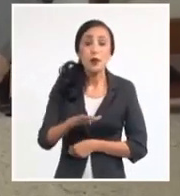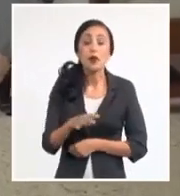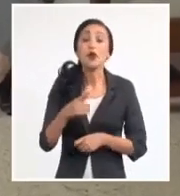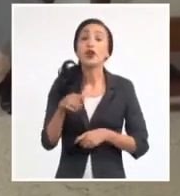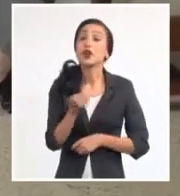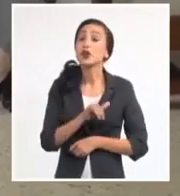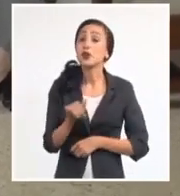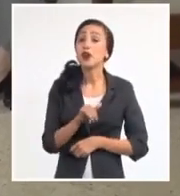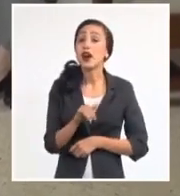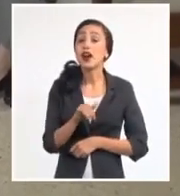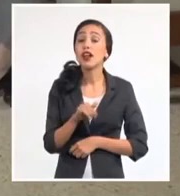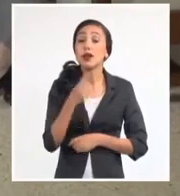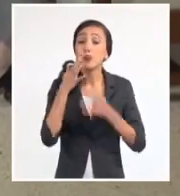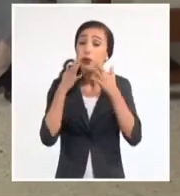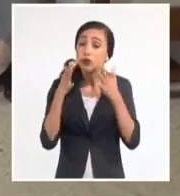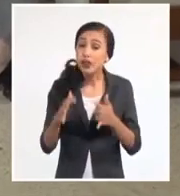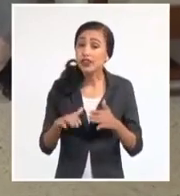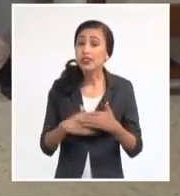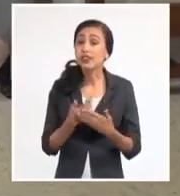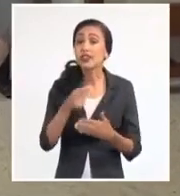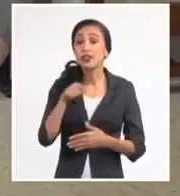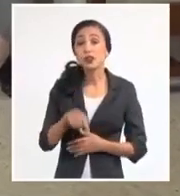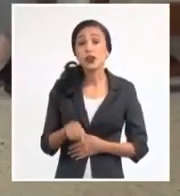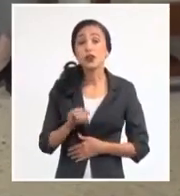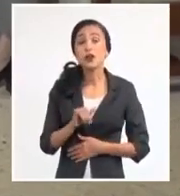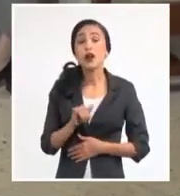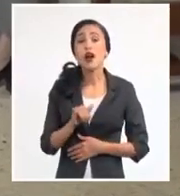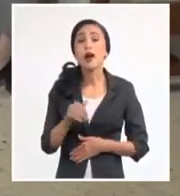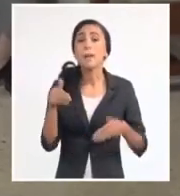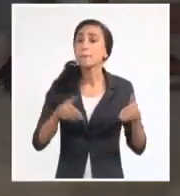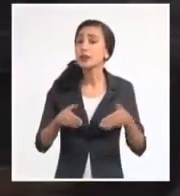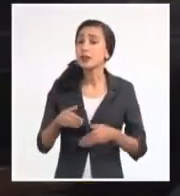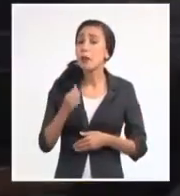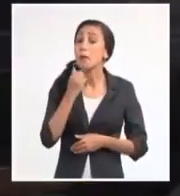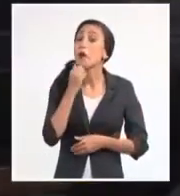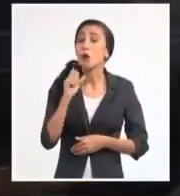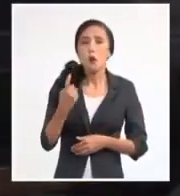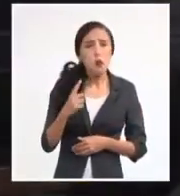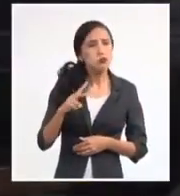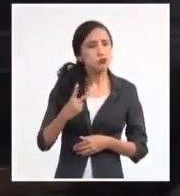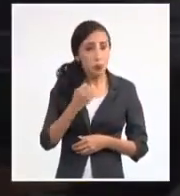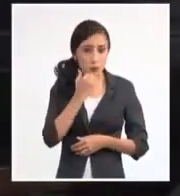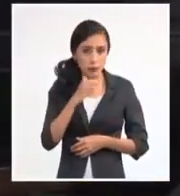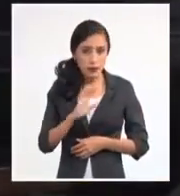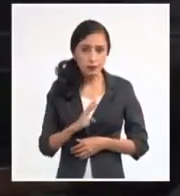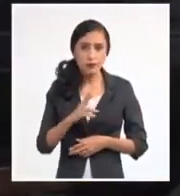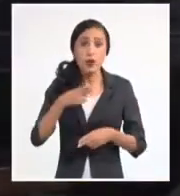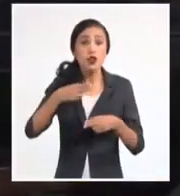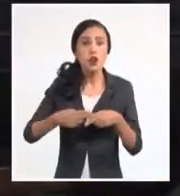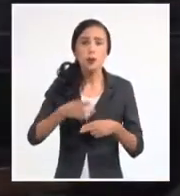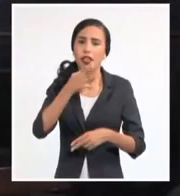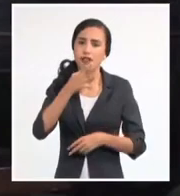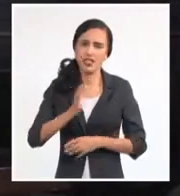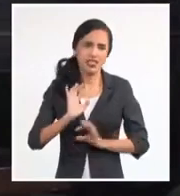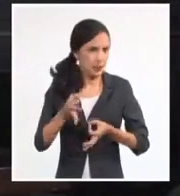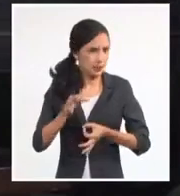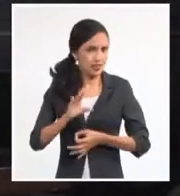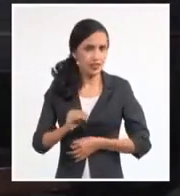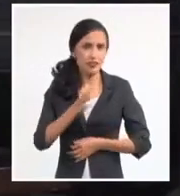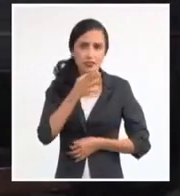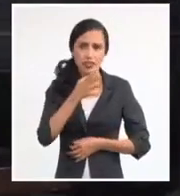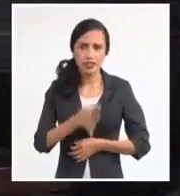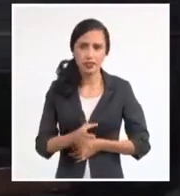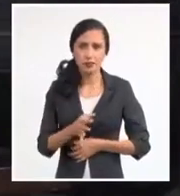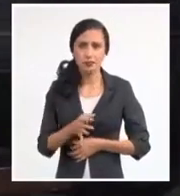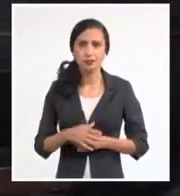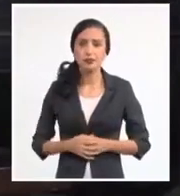que distintiva en esta jornada, la presencia o la mención, en más de una ocasión, por supuesto, al nombre de Fidel. Alina, eso también significa mucho